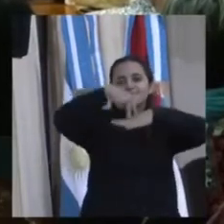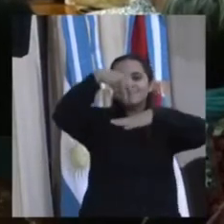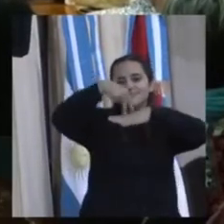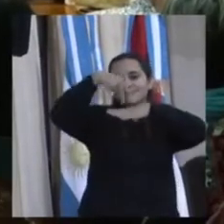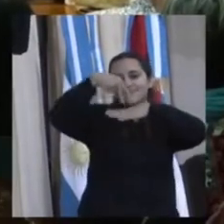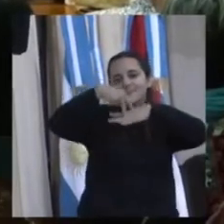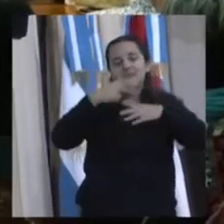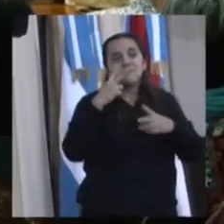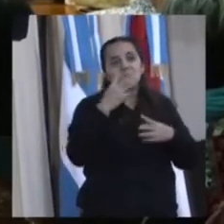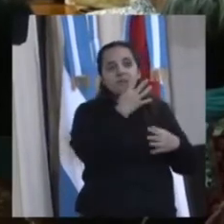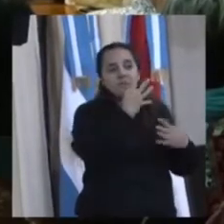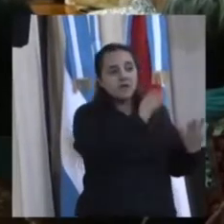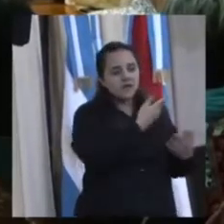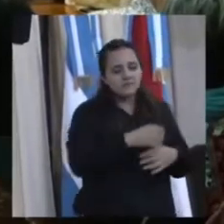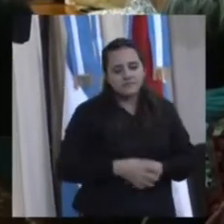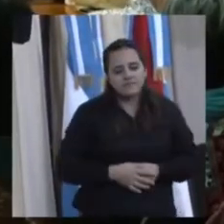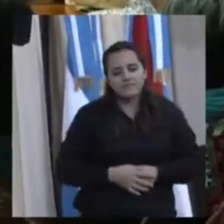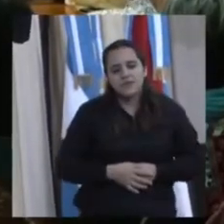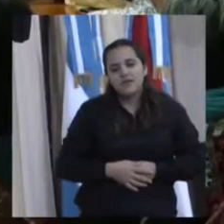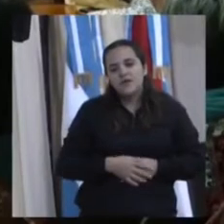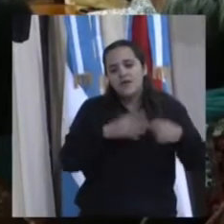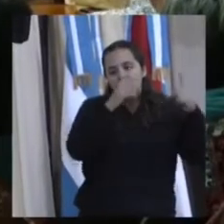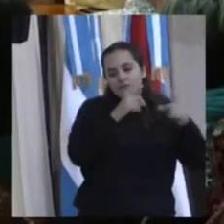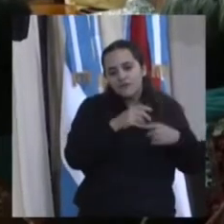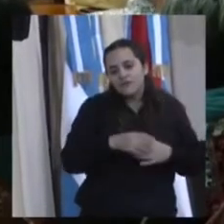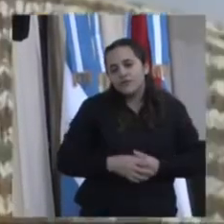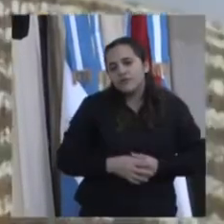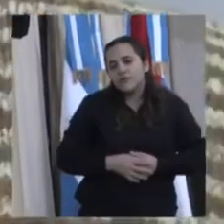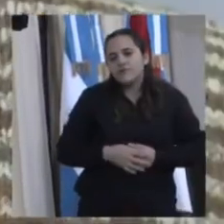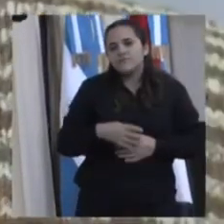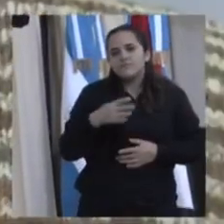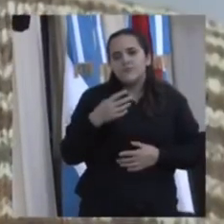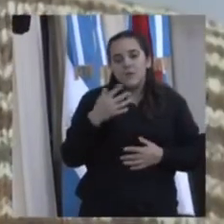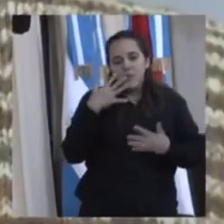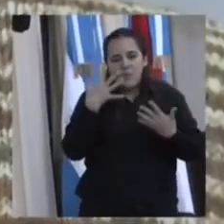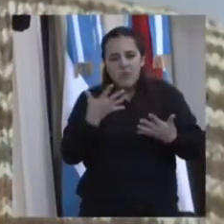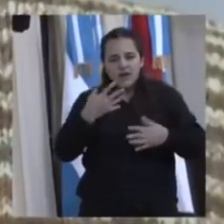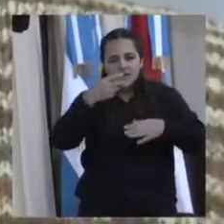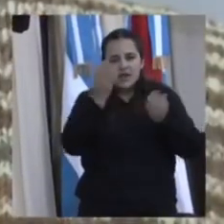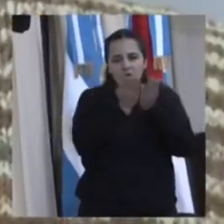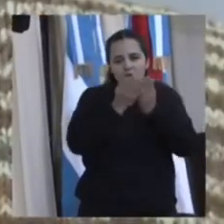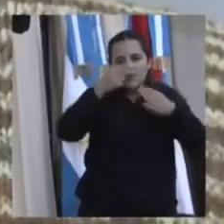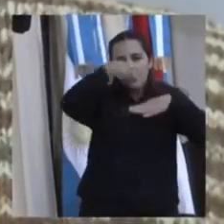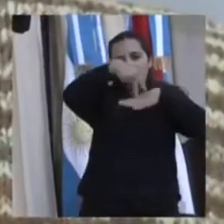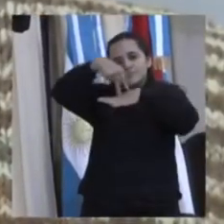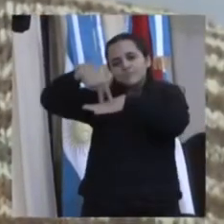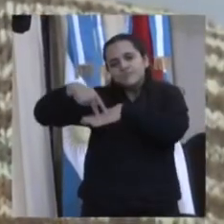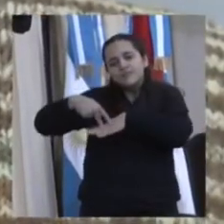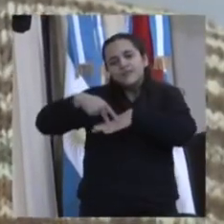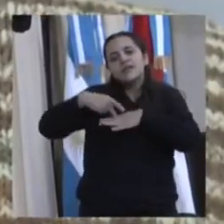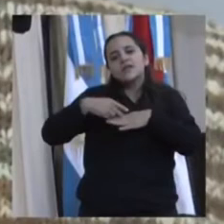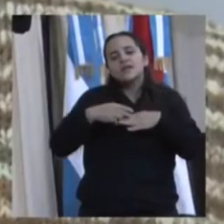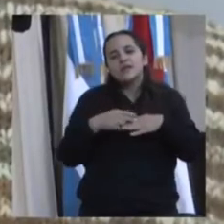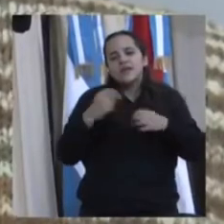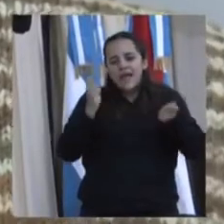que es, si quieren, aspiracional, es ascendente, ¿no? ¿No? ¿Quiénes son? ¿Son esos los estudiantes que van a producir el